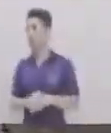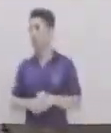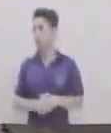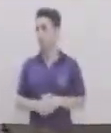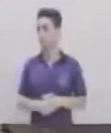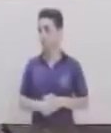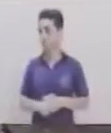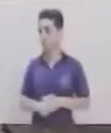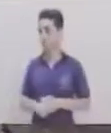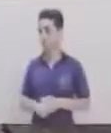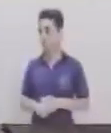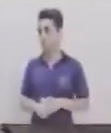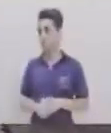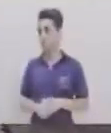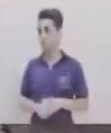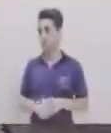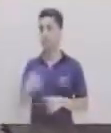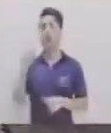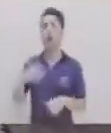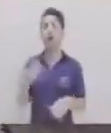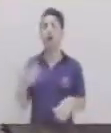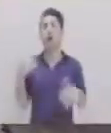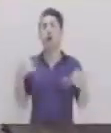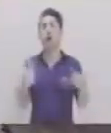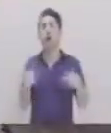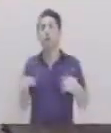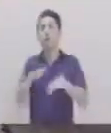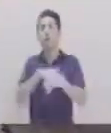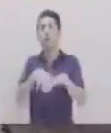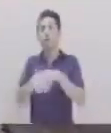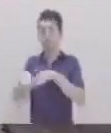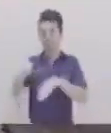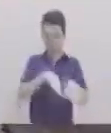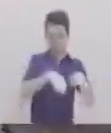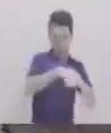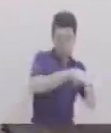más. Ahora, juego de pies.